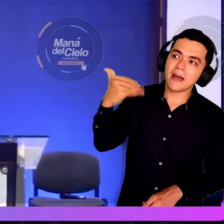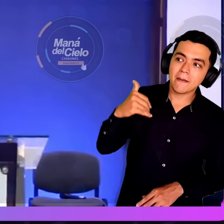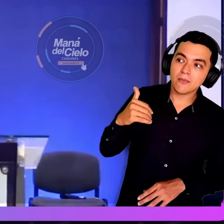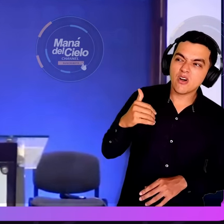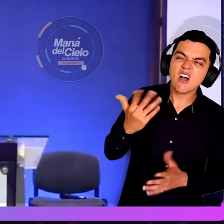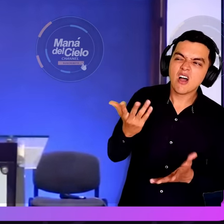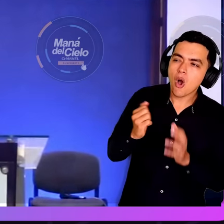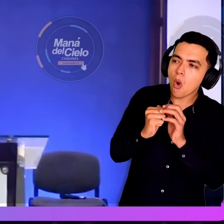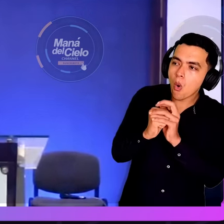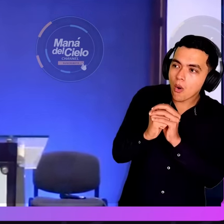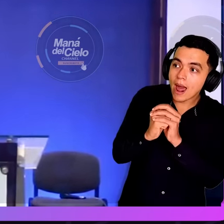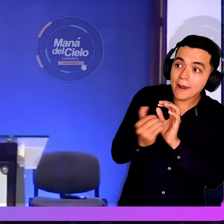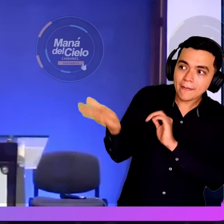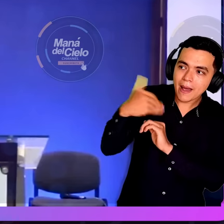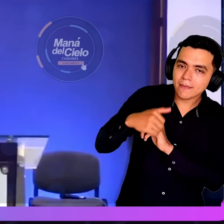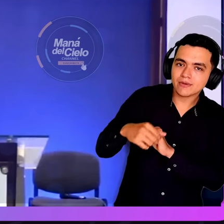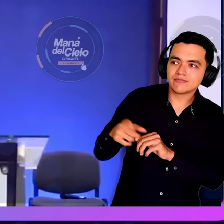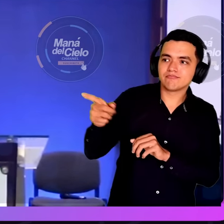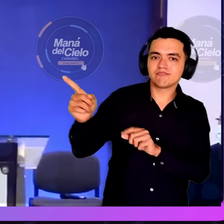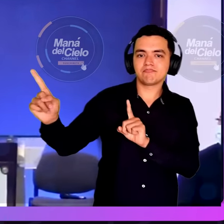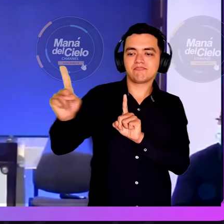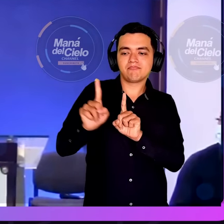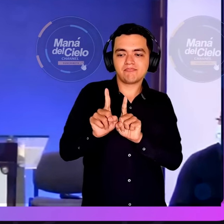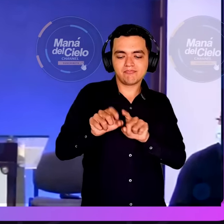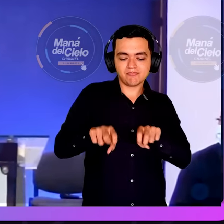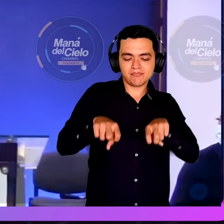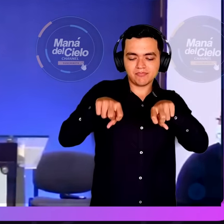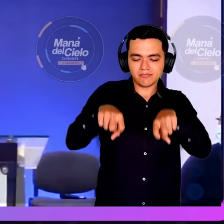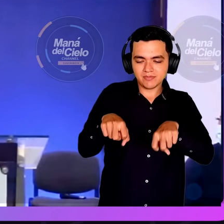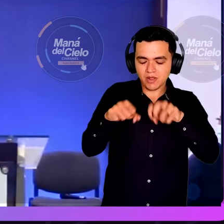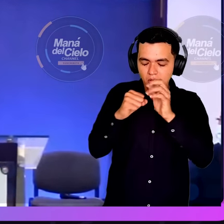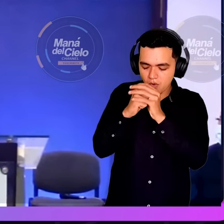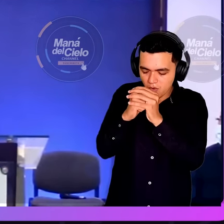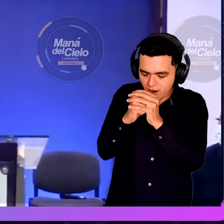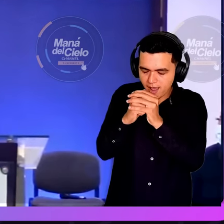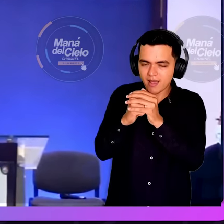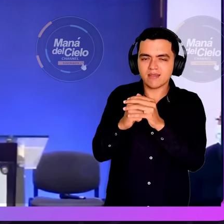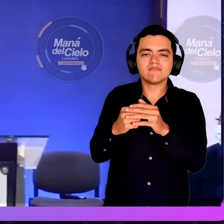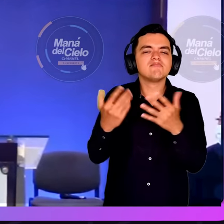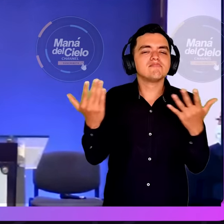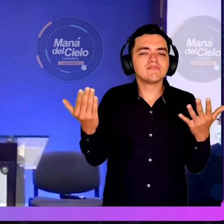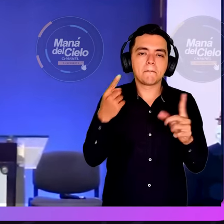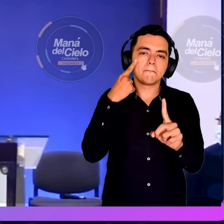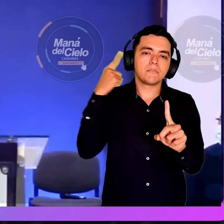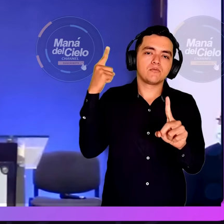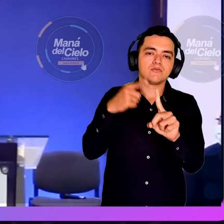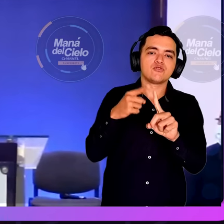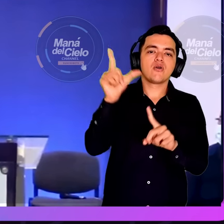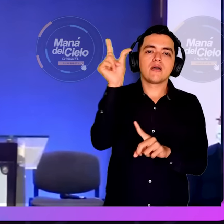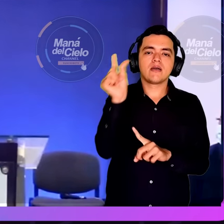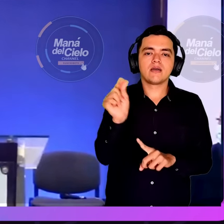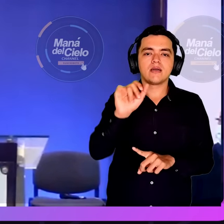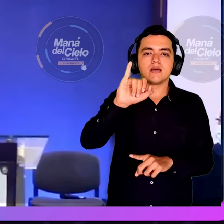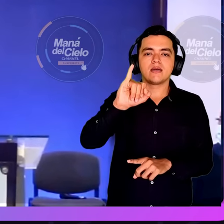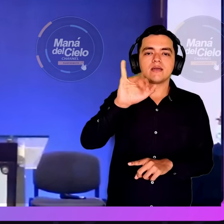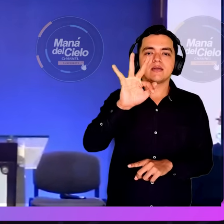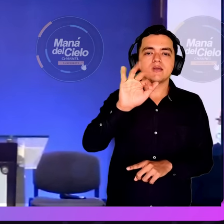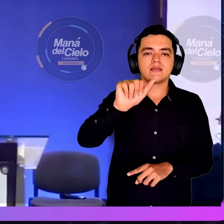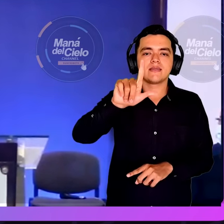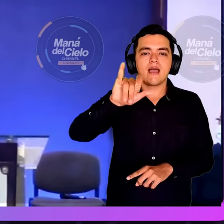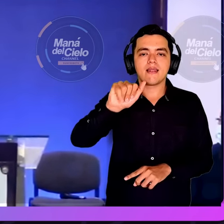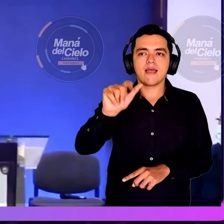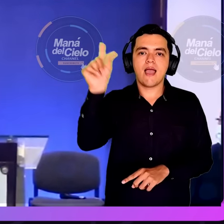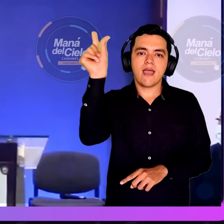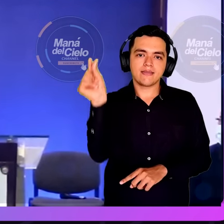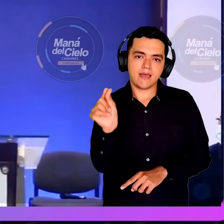el almuerzo hecho, todo hecho. Usted acaba de llegar de diálisis, a descansar, dice el médico. Y entonces, descanse. Pero ¿sabe ella